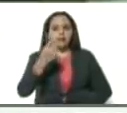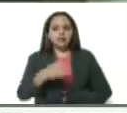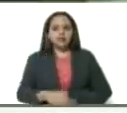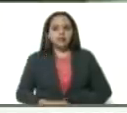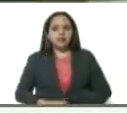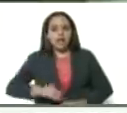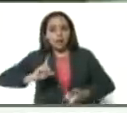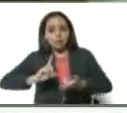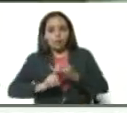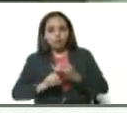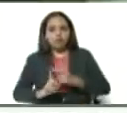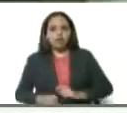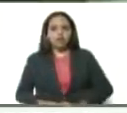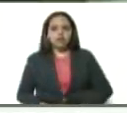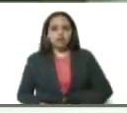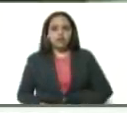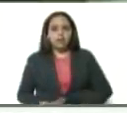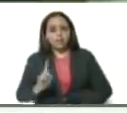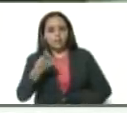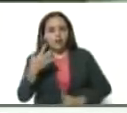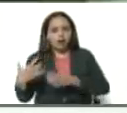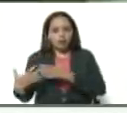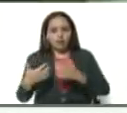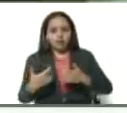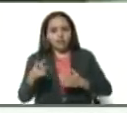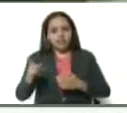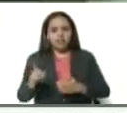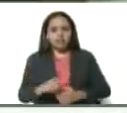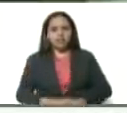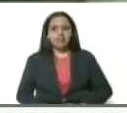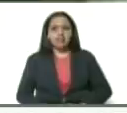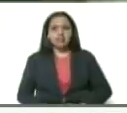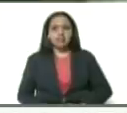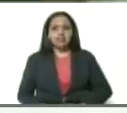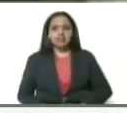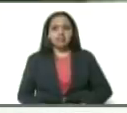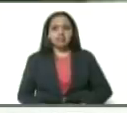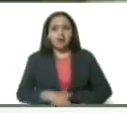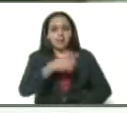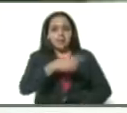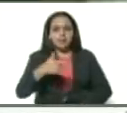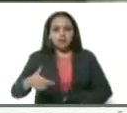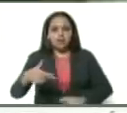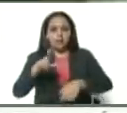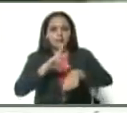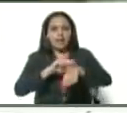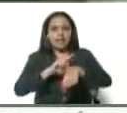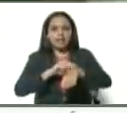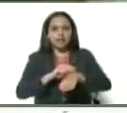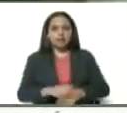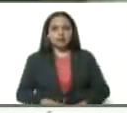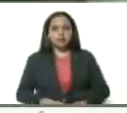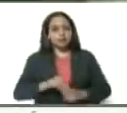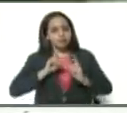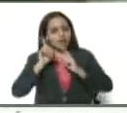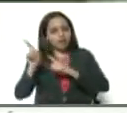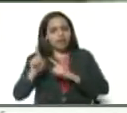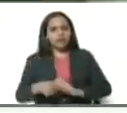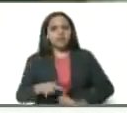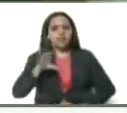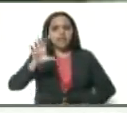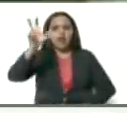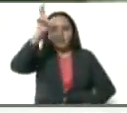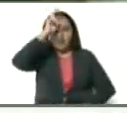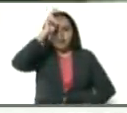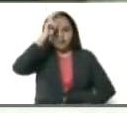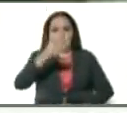me escribieron aquí, diría la primera combatiente. Y el personal médico de allá, del estado